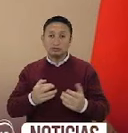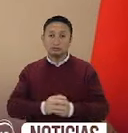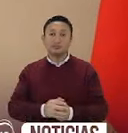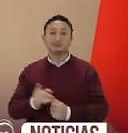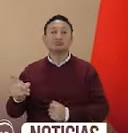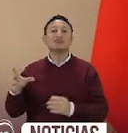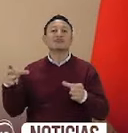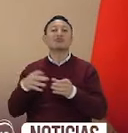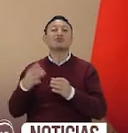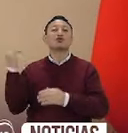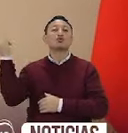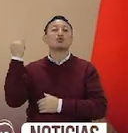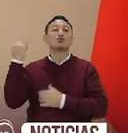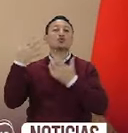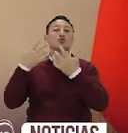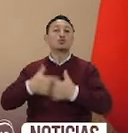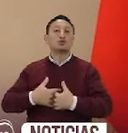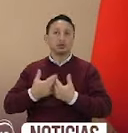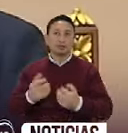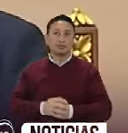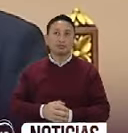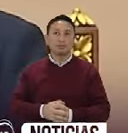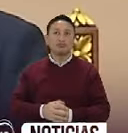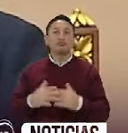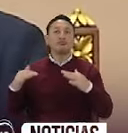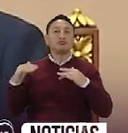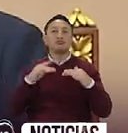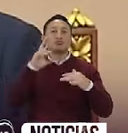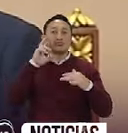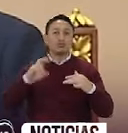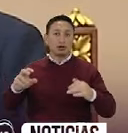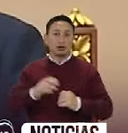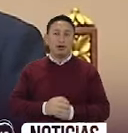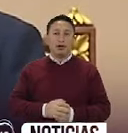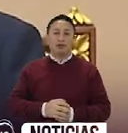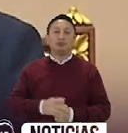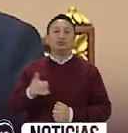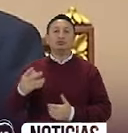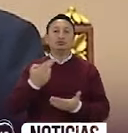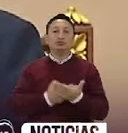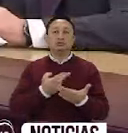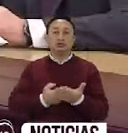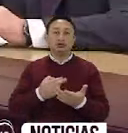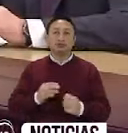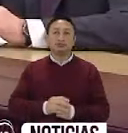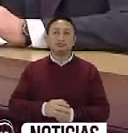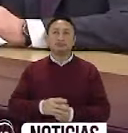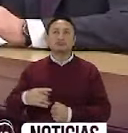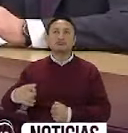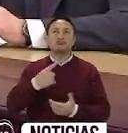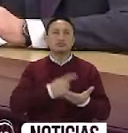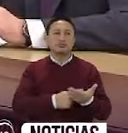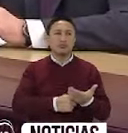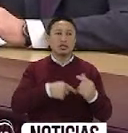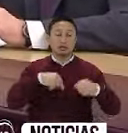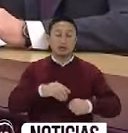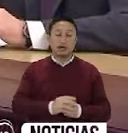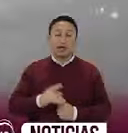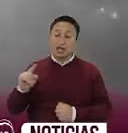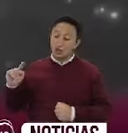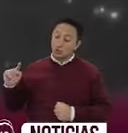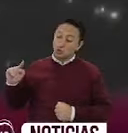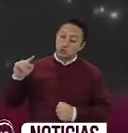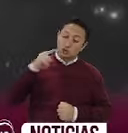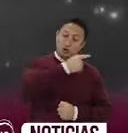Rusa para analizar el desarrollo de la guerra contra Ucrania. Particularmente, la reunión se centró en el análisis de la efectividad del misil